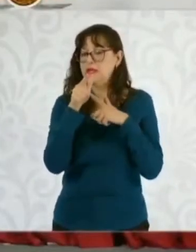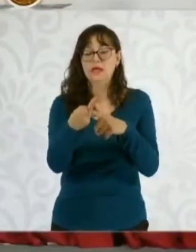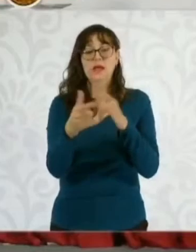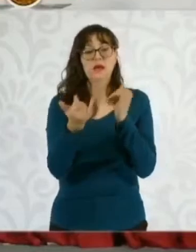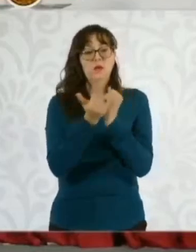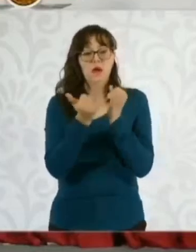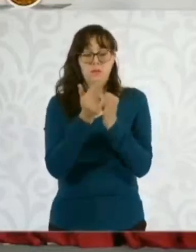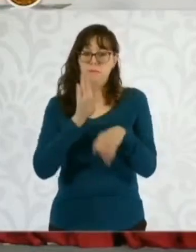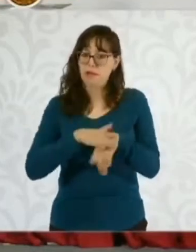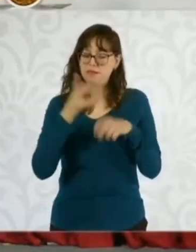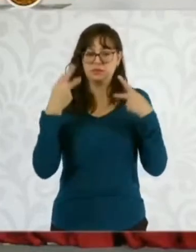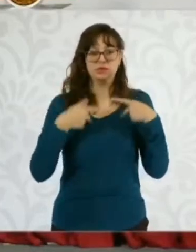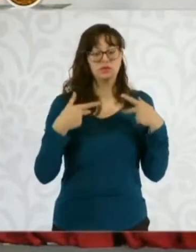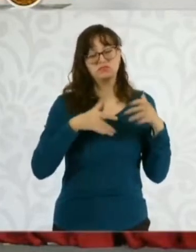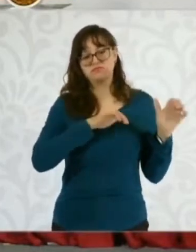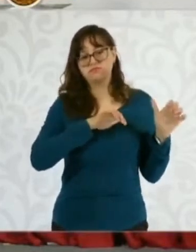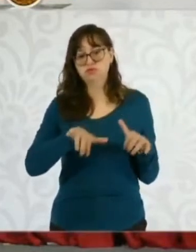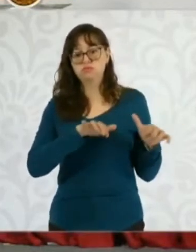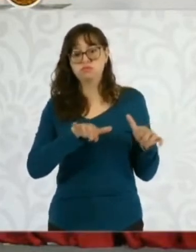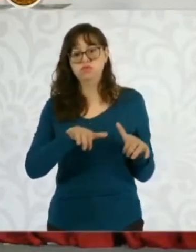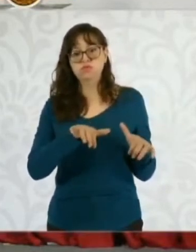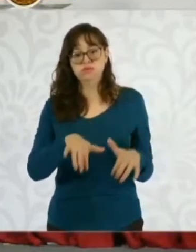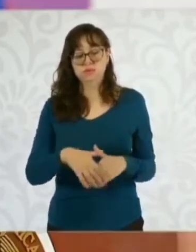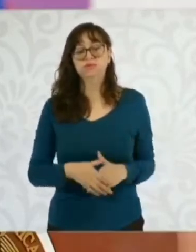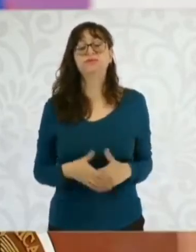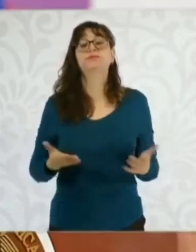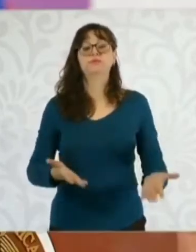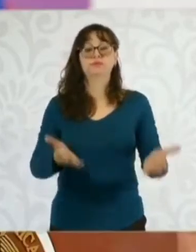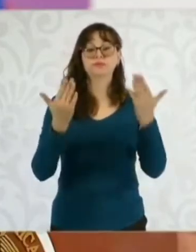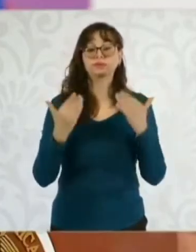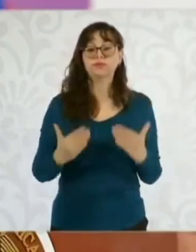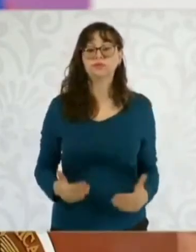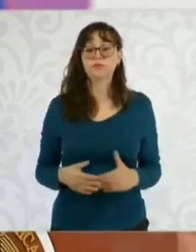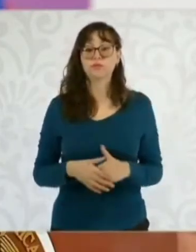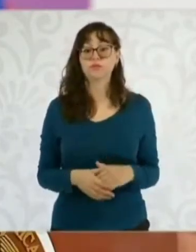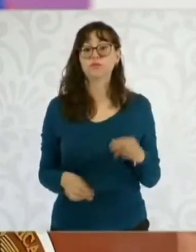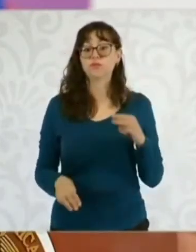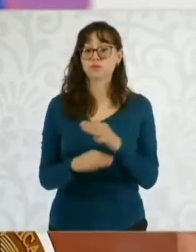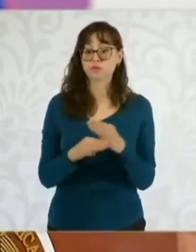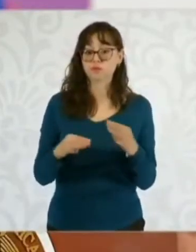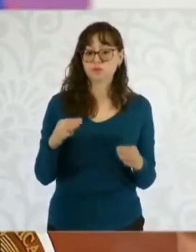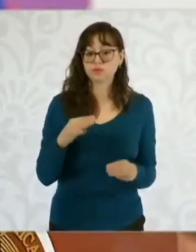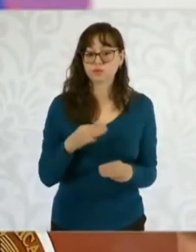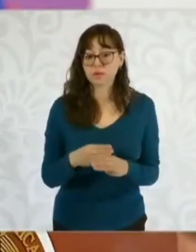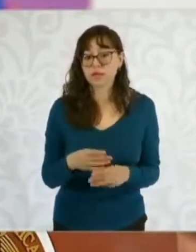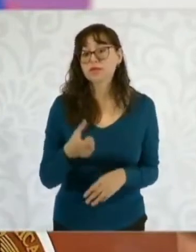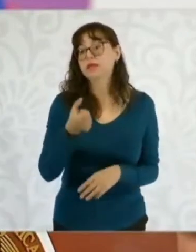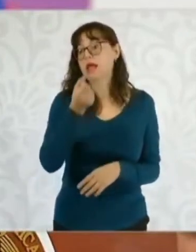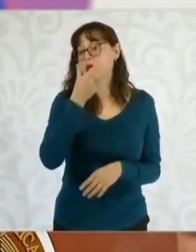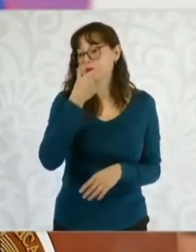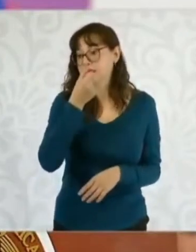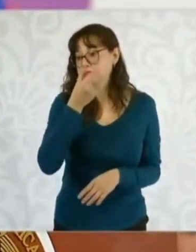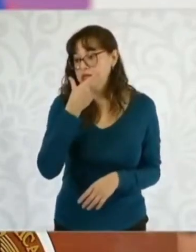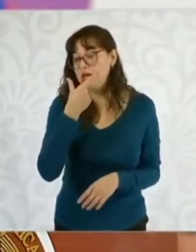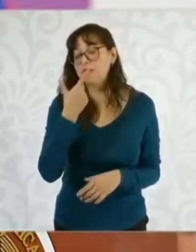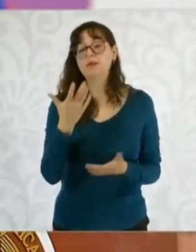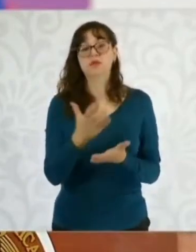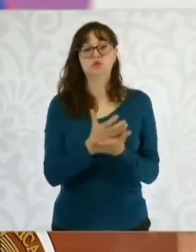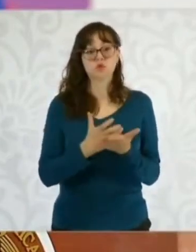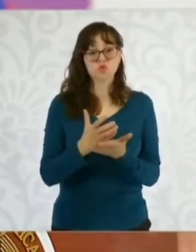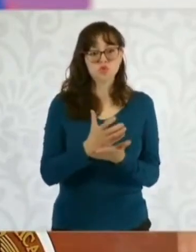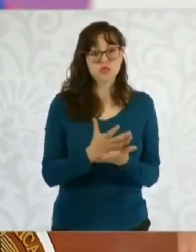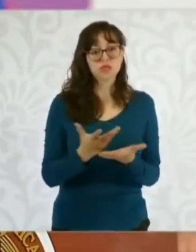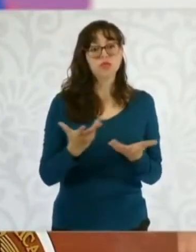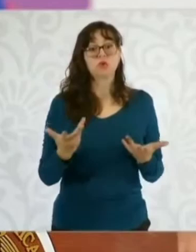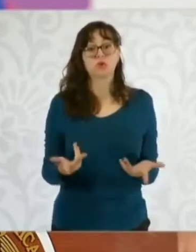unidades. Siguiente. Por otra parte, tenemos que garantizar los insumos, que son desde medicamentos, material curativo,